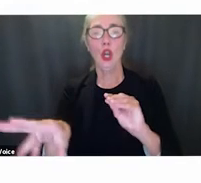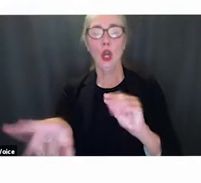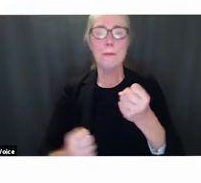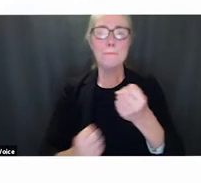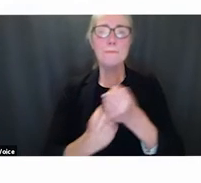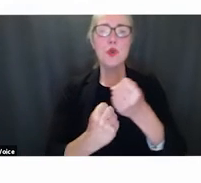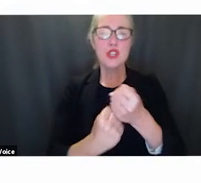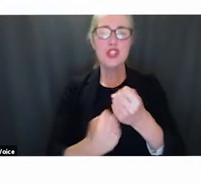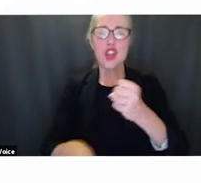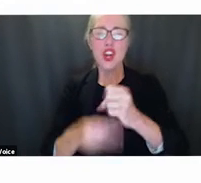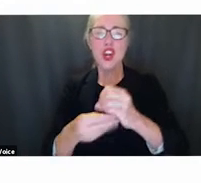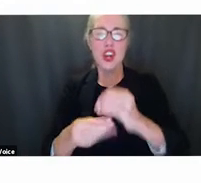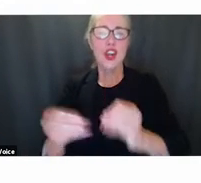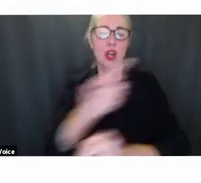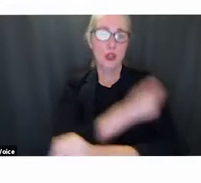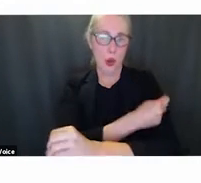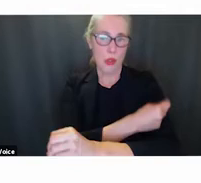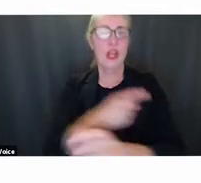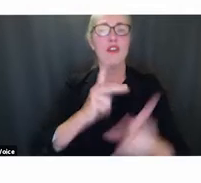Pfizer,